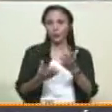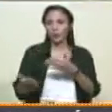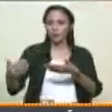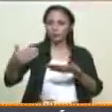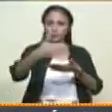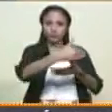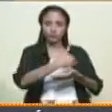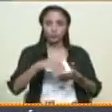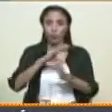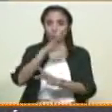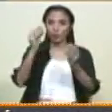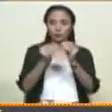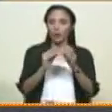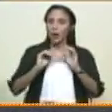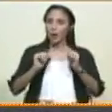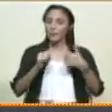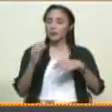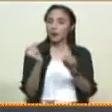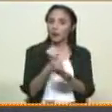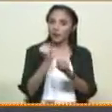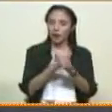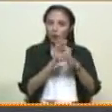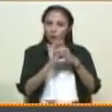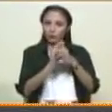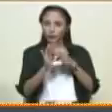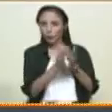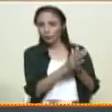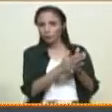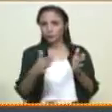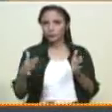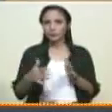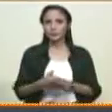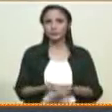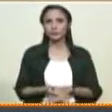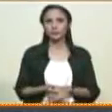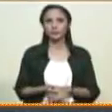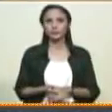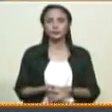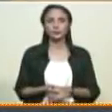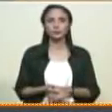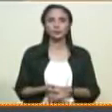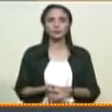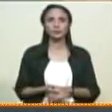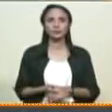sistematizarla y comenzar a funcionar. ¿Ah? También.